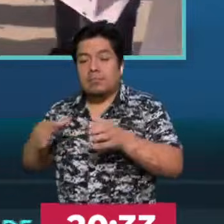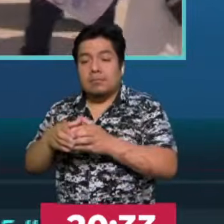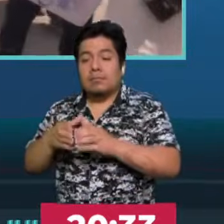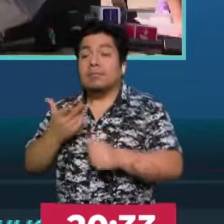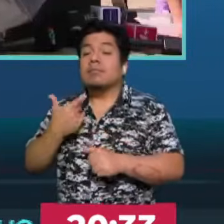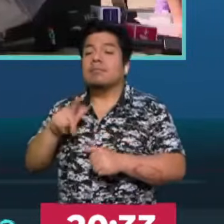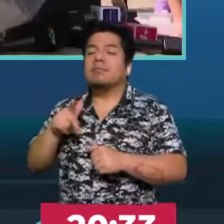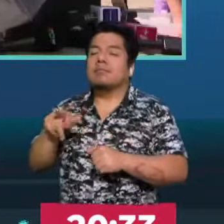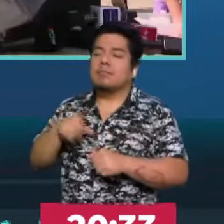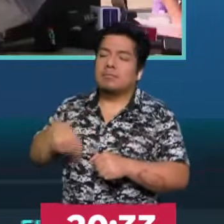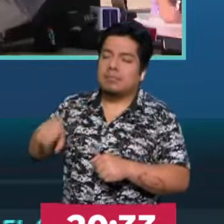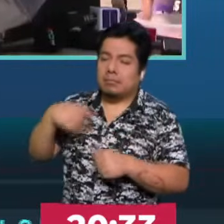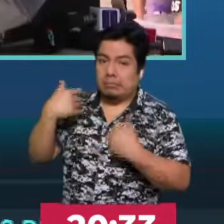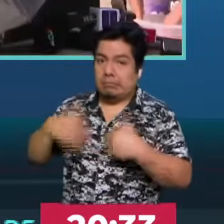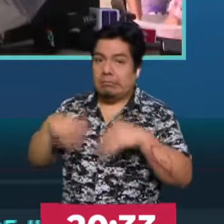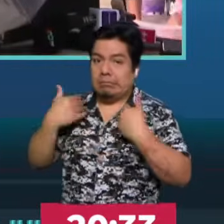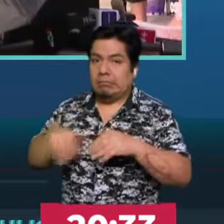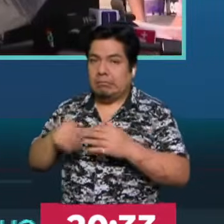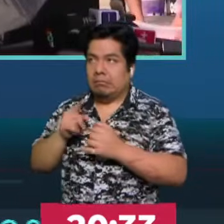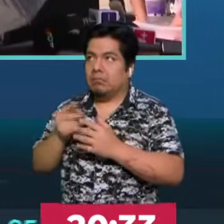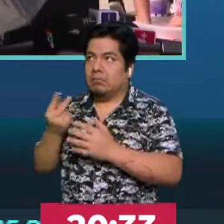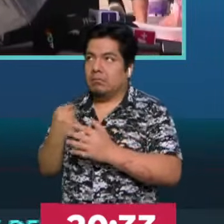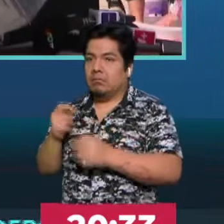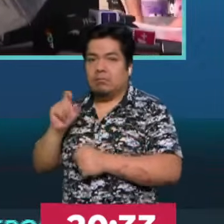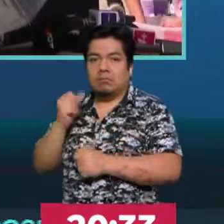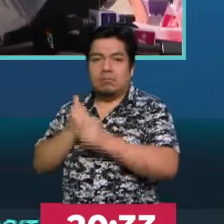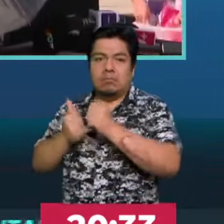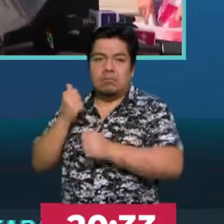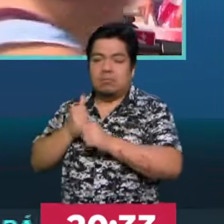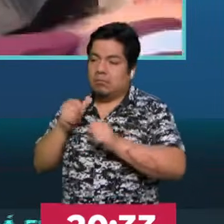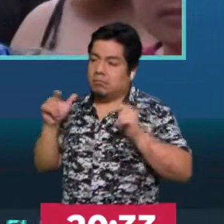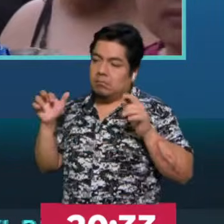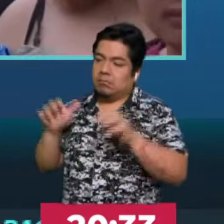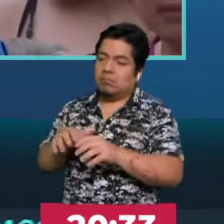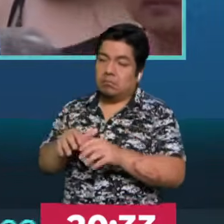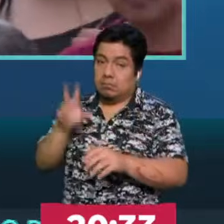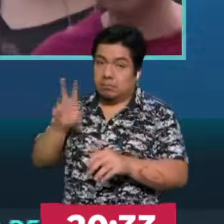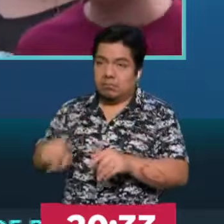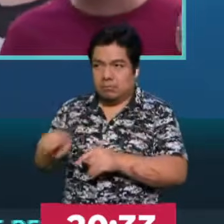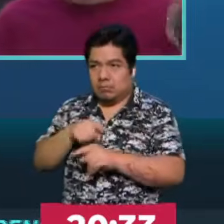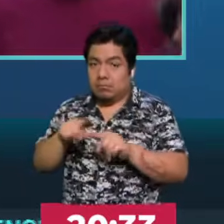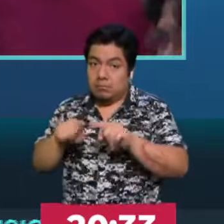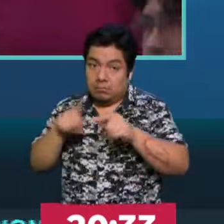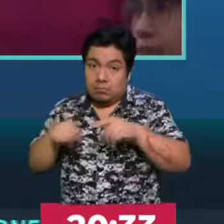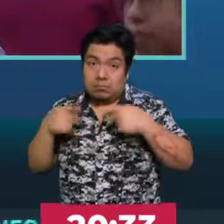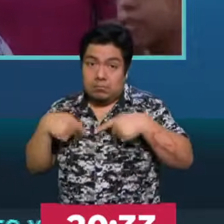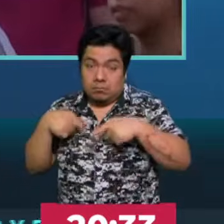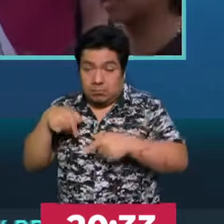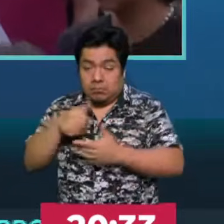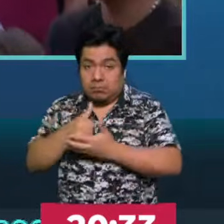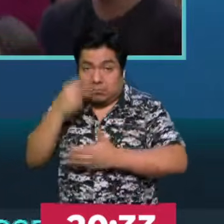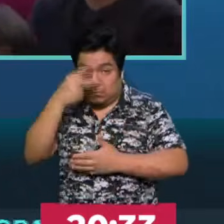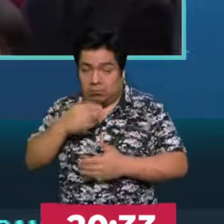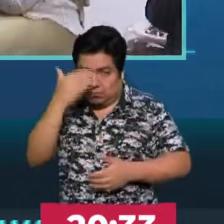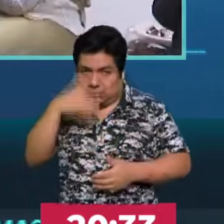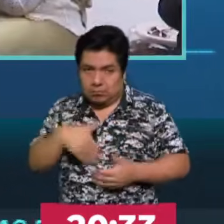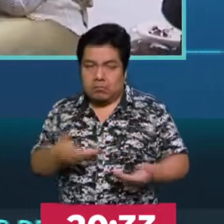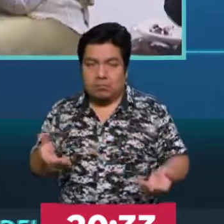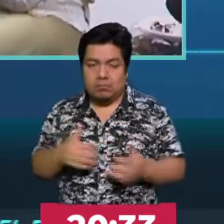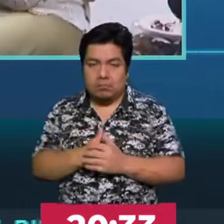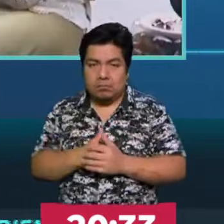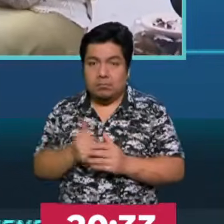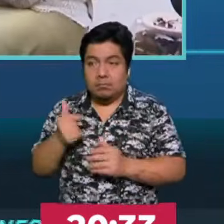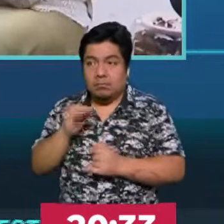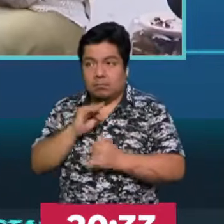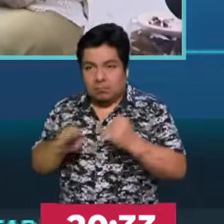de especulación feroz las últimas 2 décadas, ¿eh? Una cosa que realmente cualquier citadino lo sabemos. Bueno, entonces